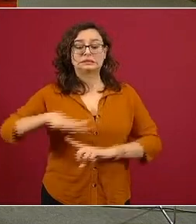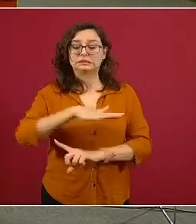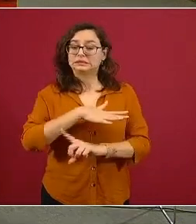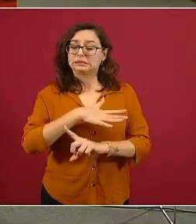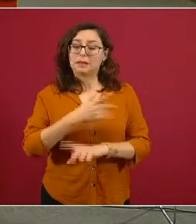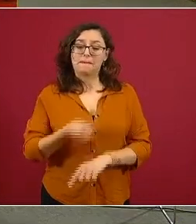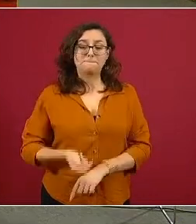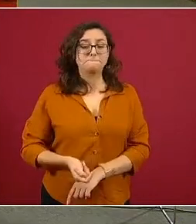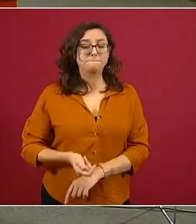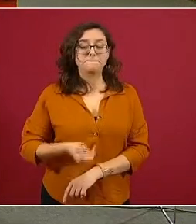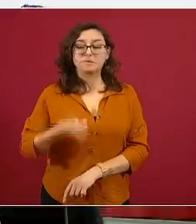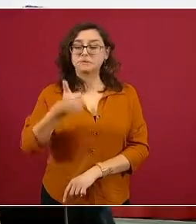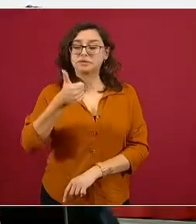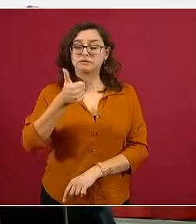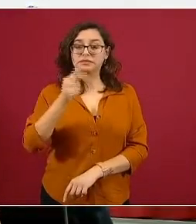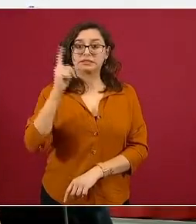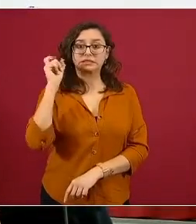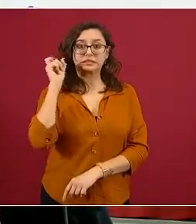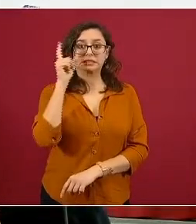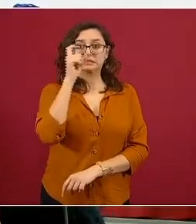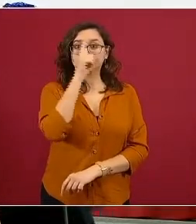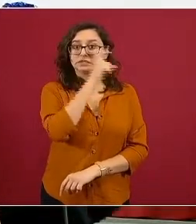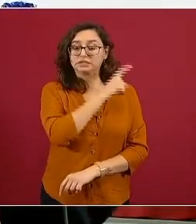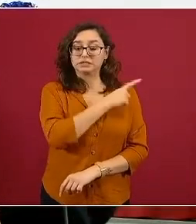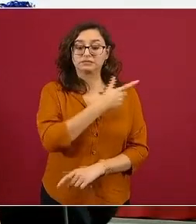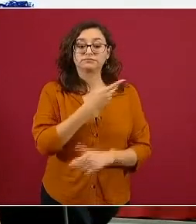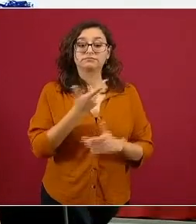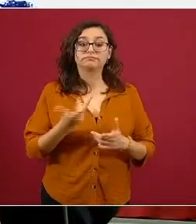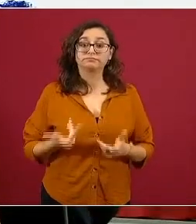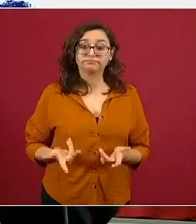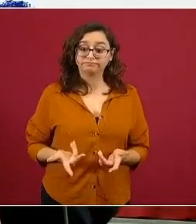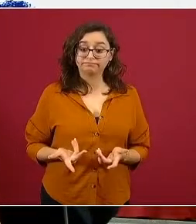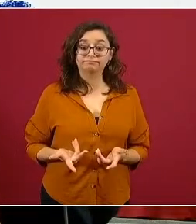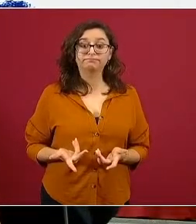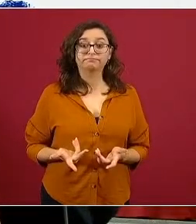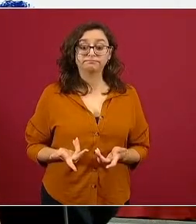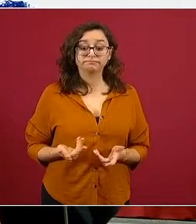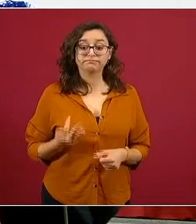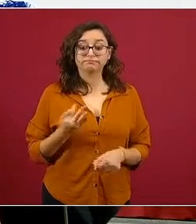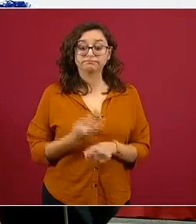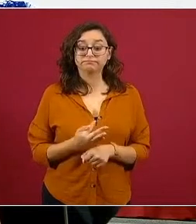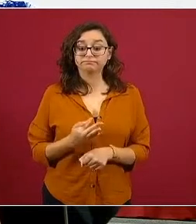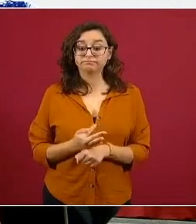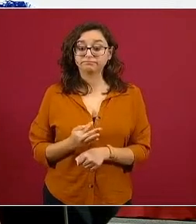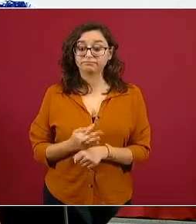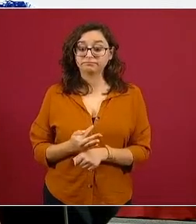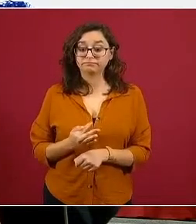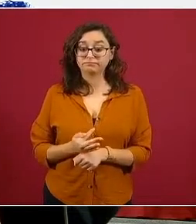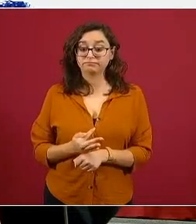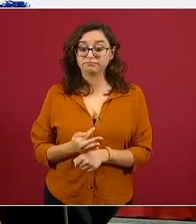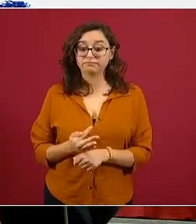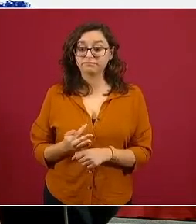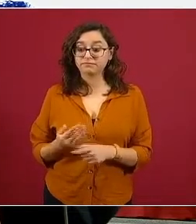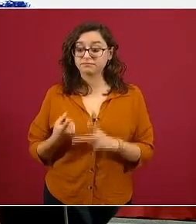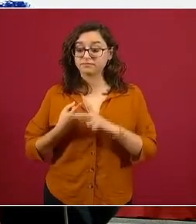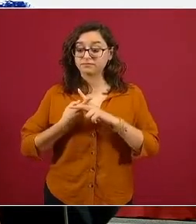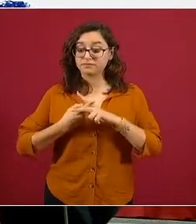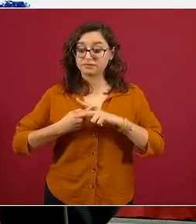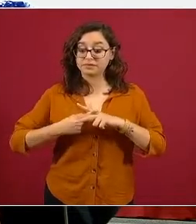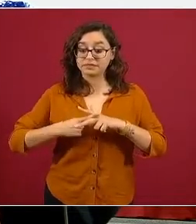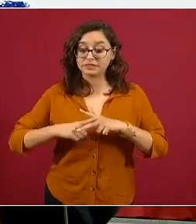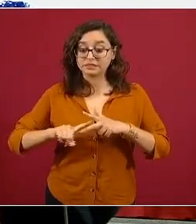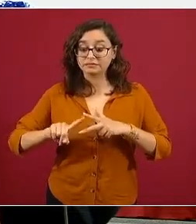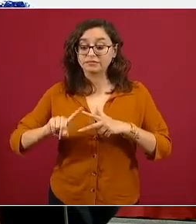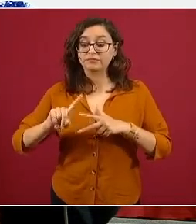inéditas, en el que precisamente porque venimos en esta etapa de salida